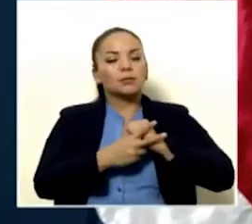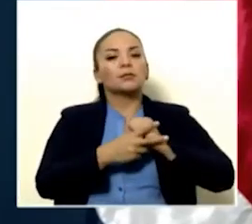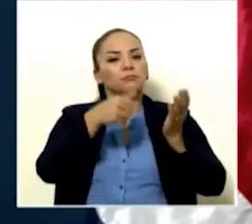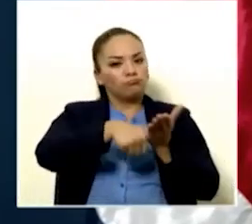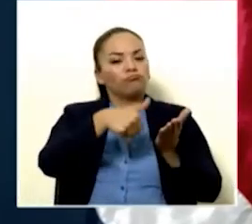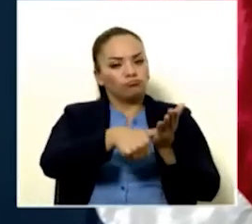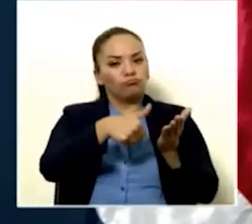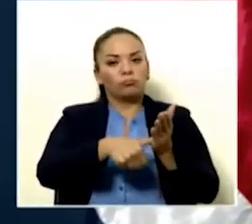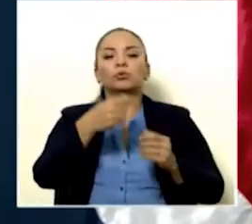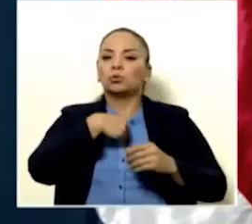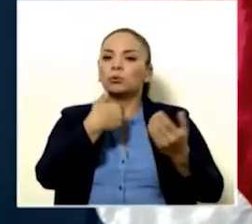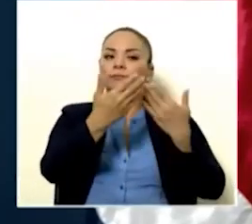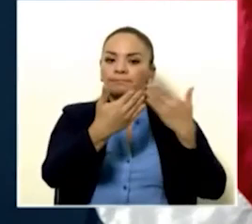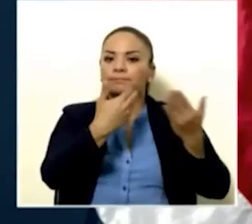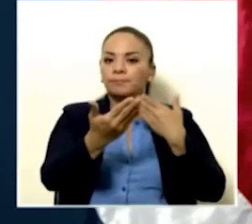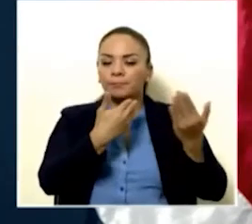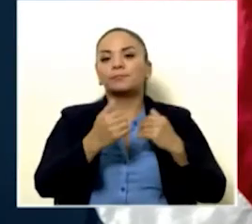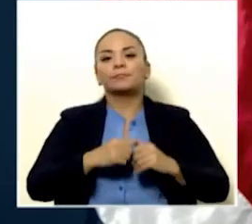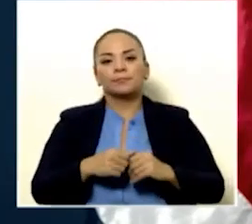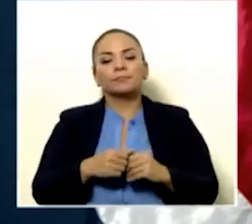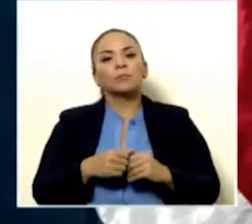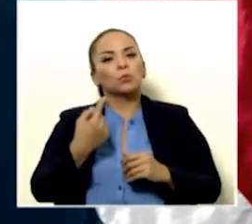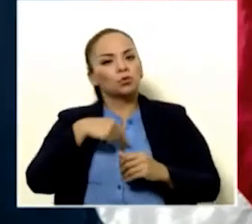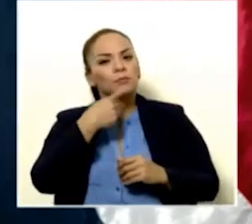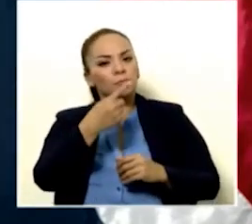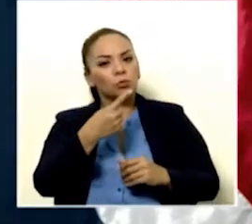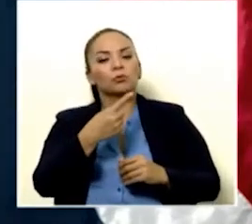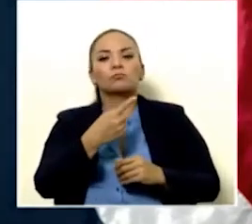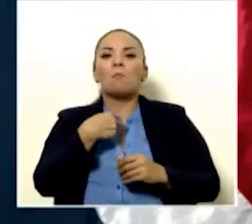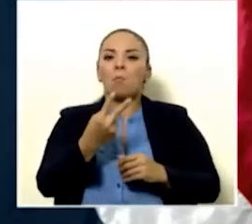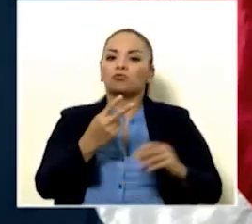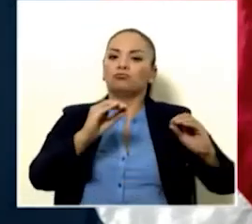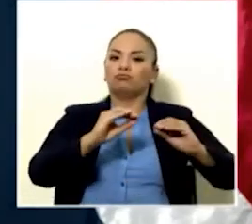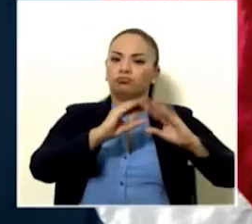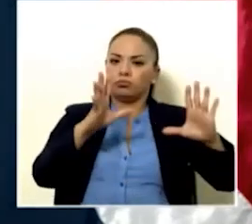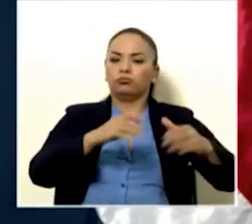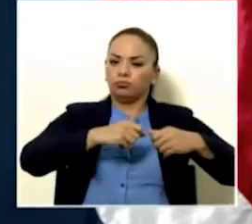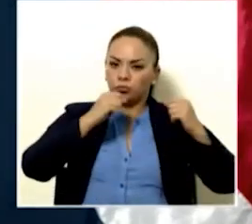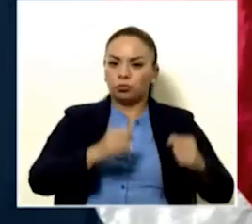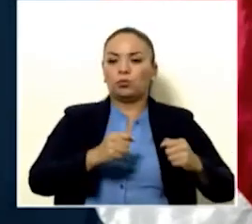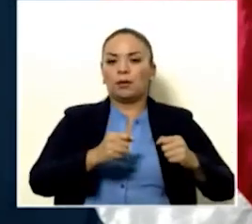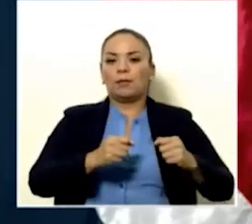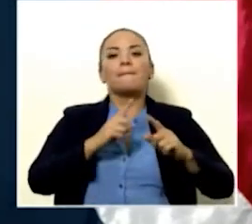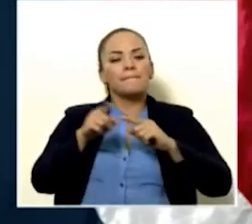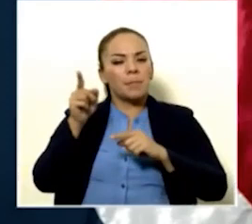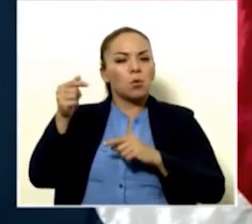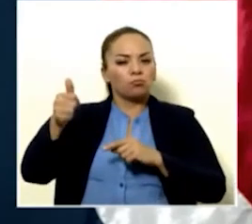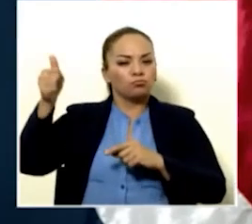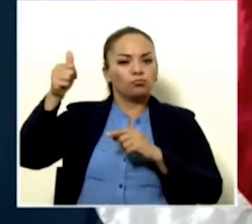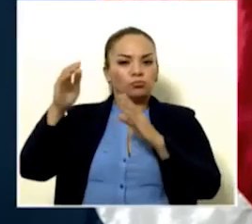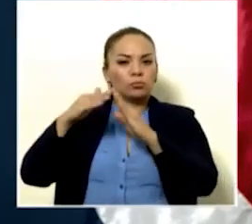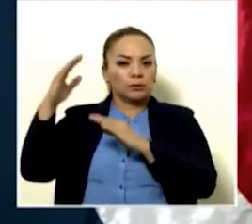hemos hablado de manera con una voz clara y dura, pero el canciller de la República le puede dar a usted